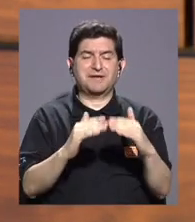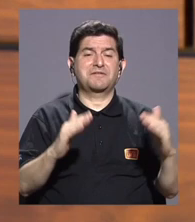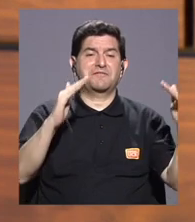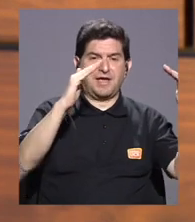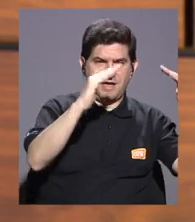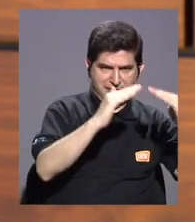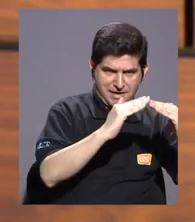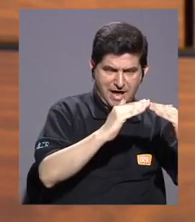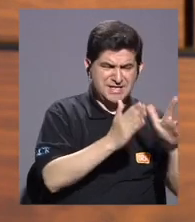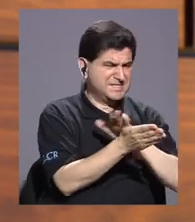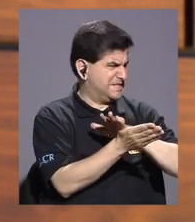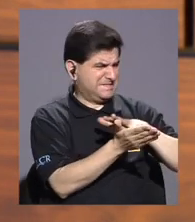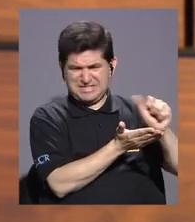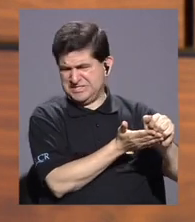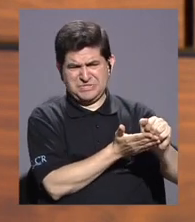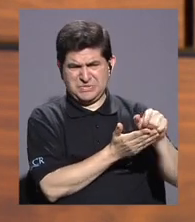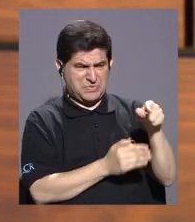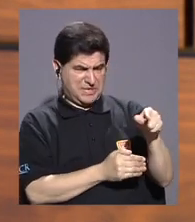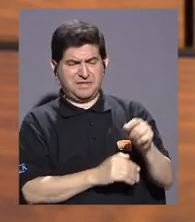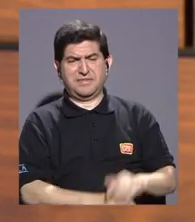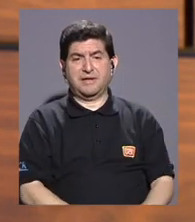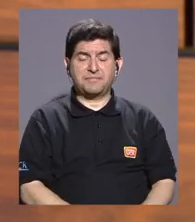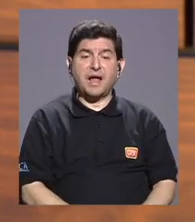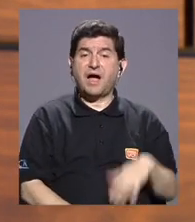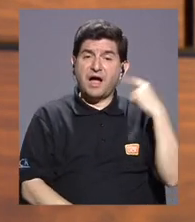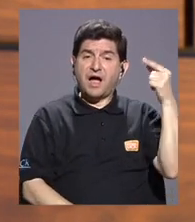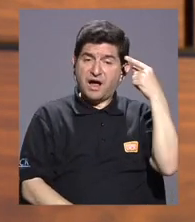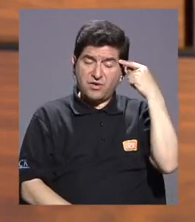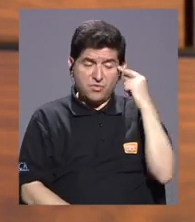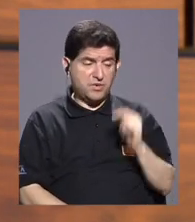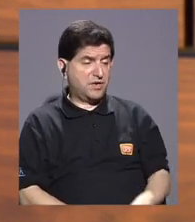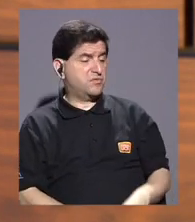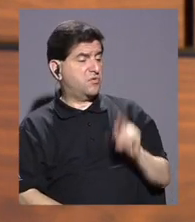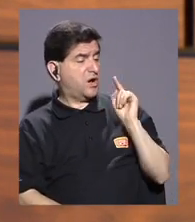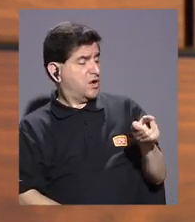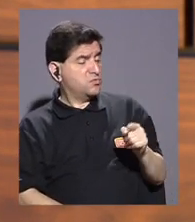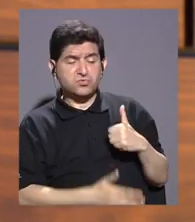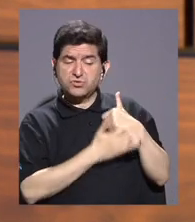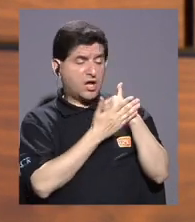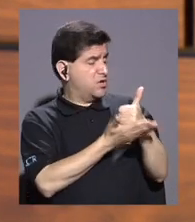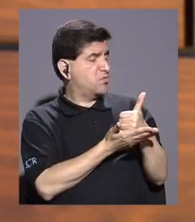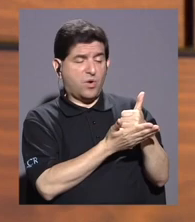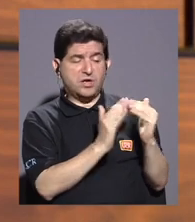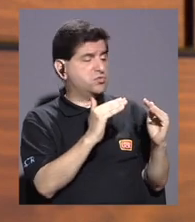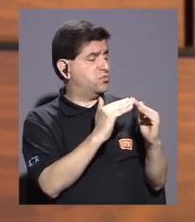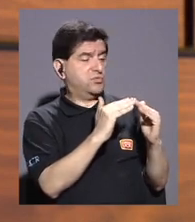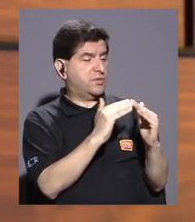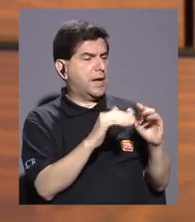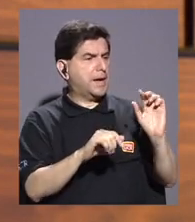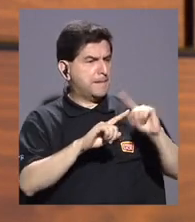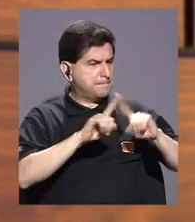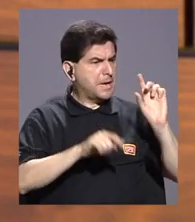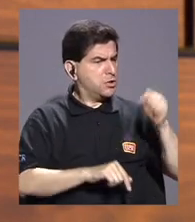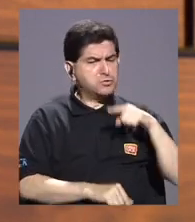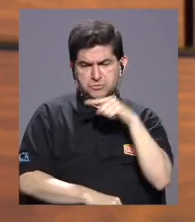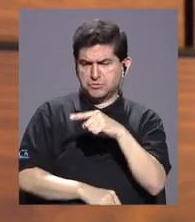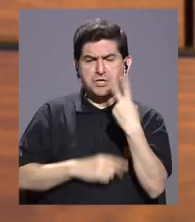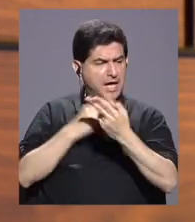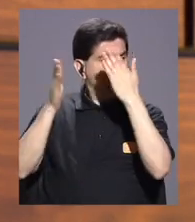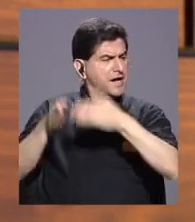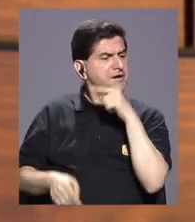en una casa que está destruida, que el Estado le diga, mire, a usted no le dimos el bono de vivienda, se lo dimos a su